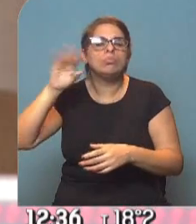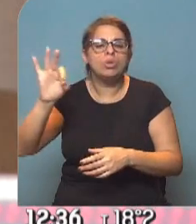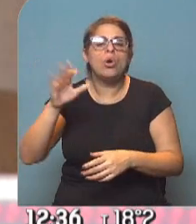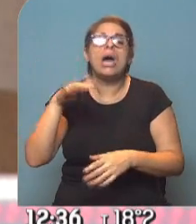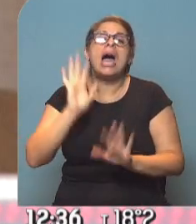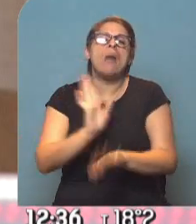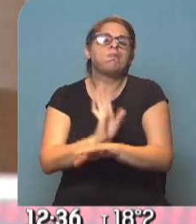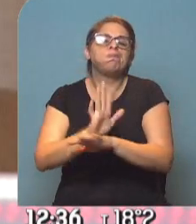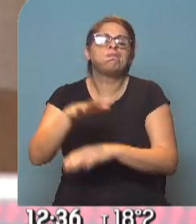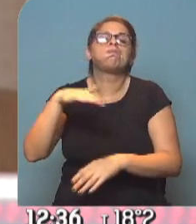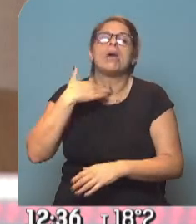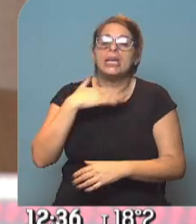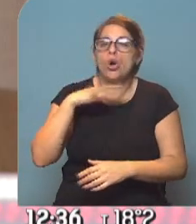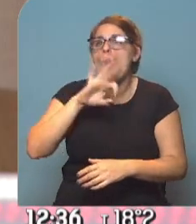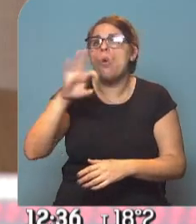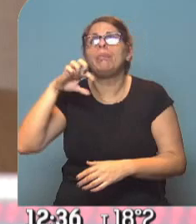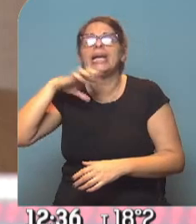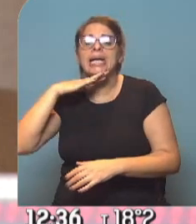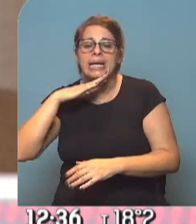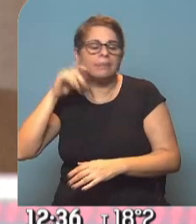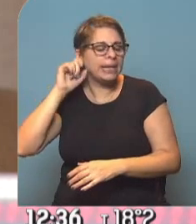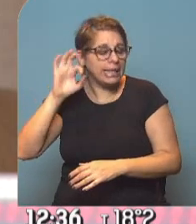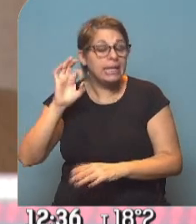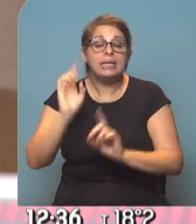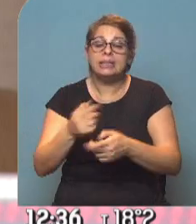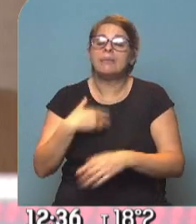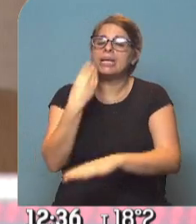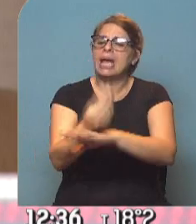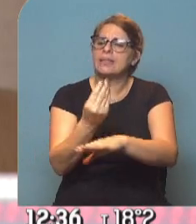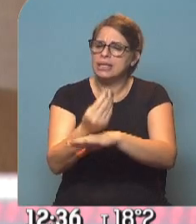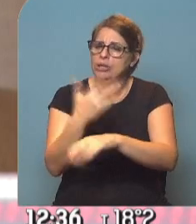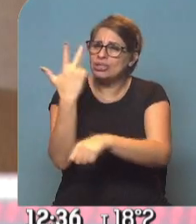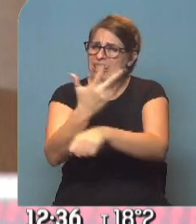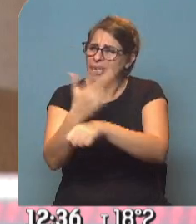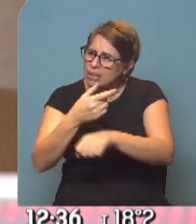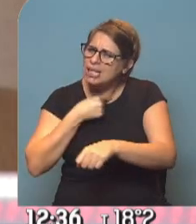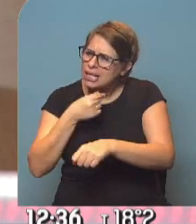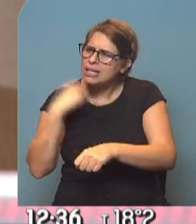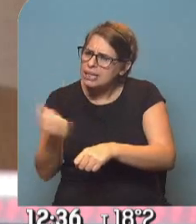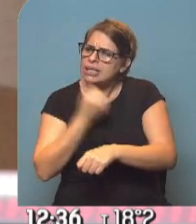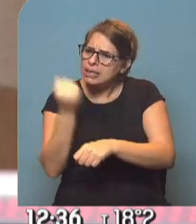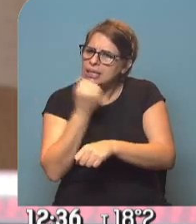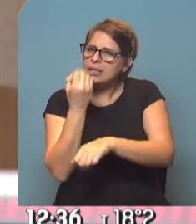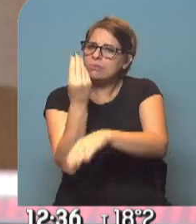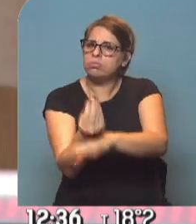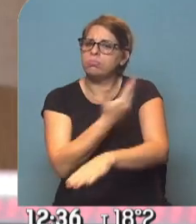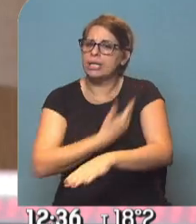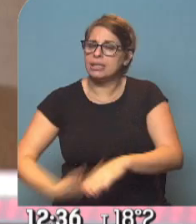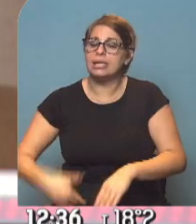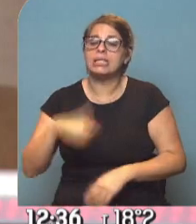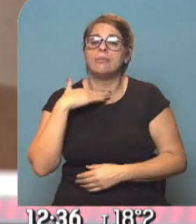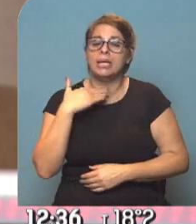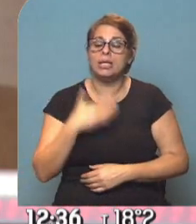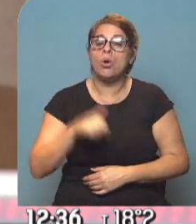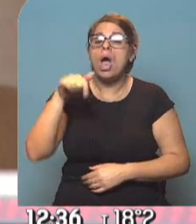en México, o el PG, como también lo llaman a este candidato que va por tercera vez por la presidencia de México,